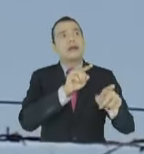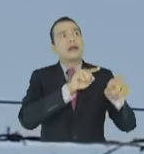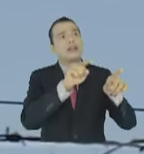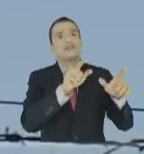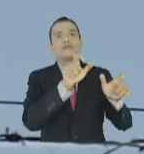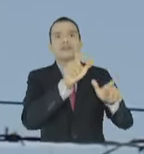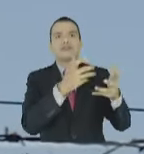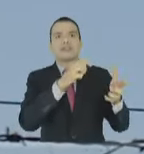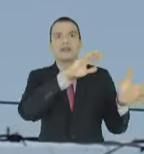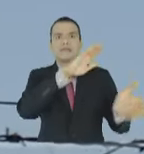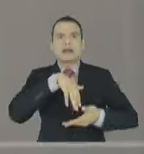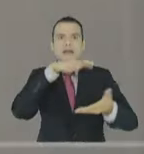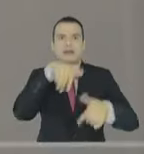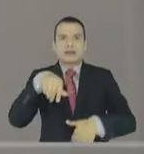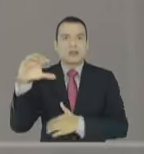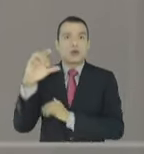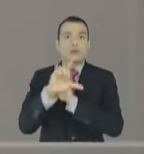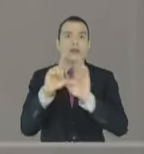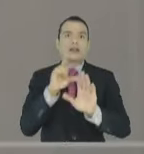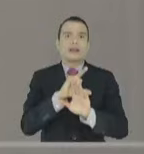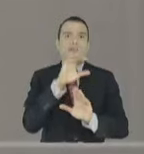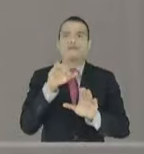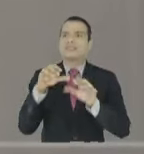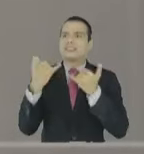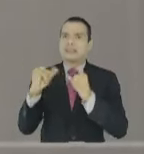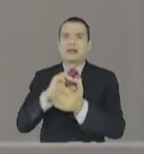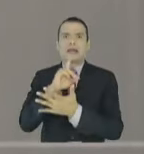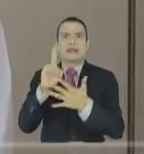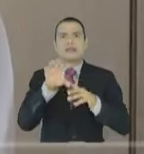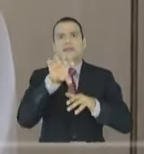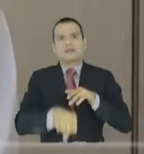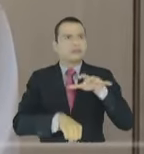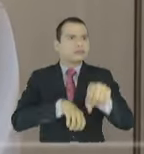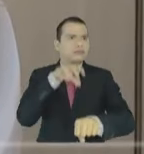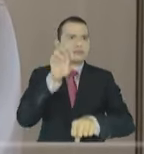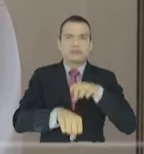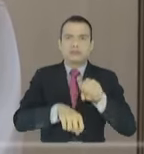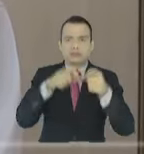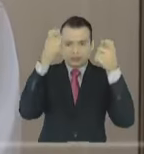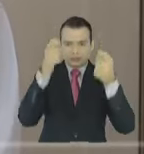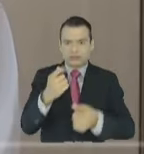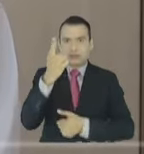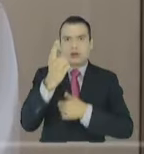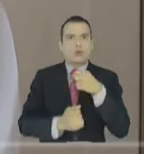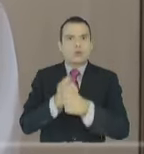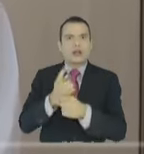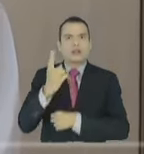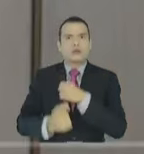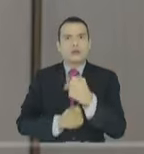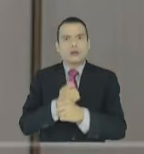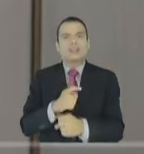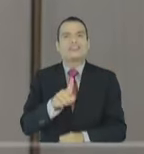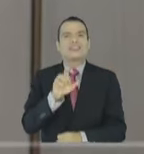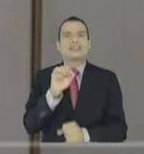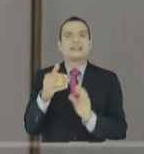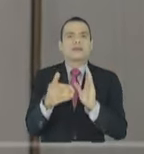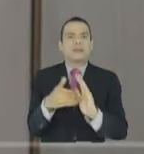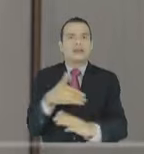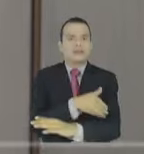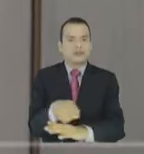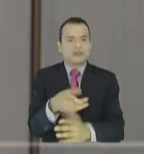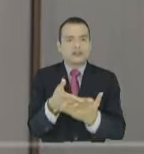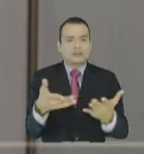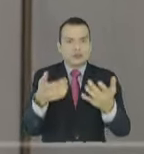cerca de 60,000 millones de pesos al año muchos de ellos de mala calidad y que se estarían comercializando en las calles de Cali Lamentablemente